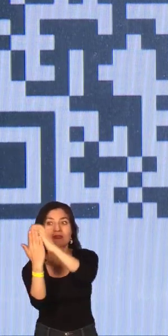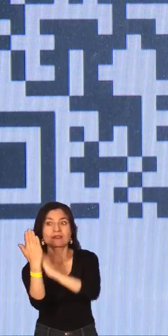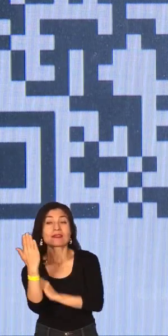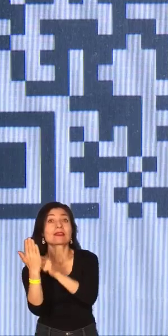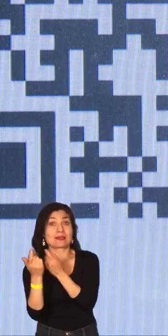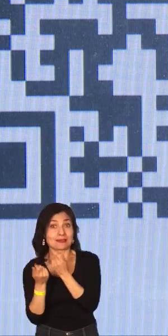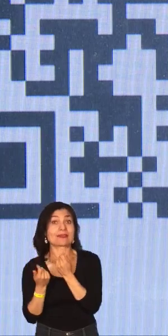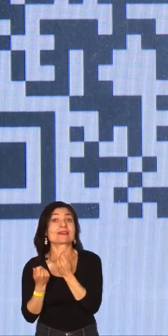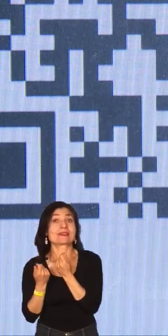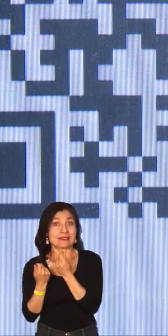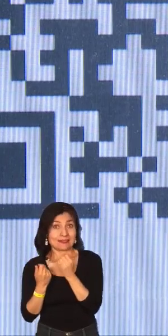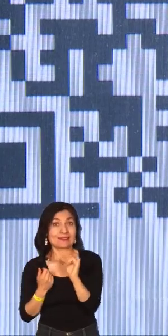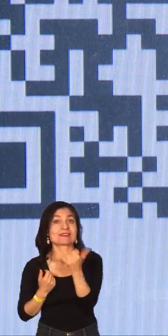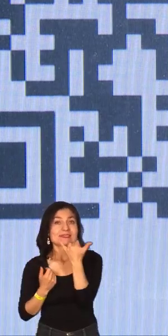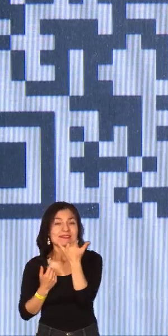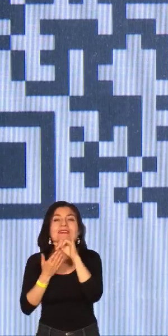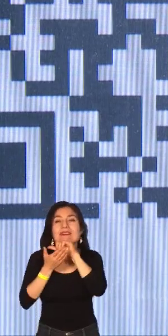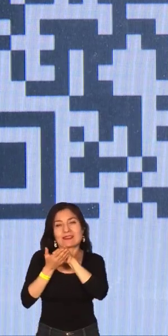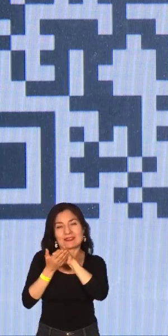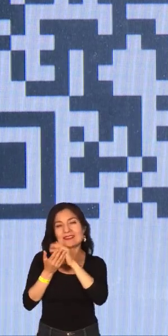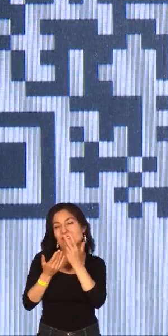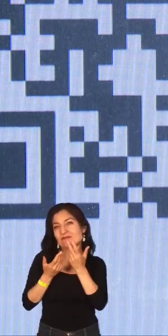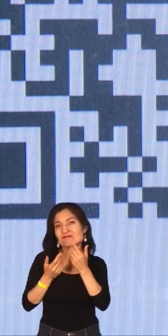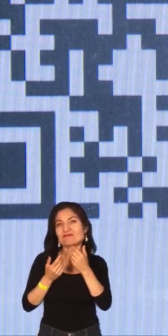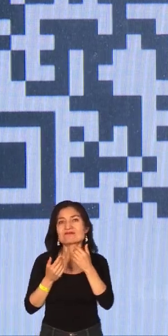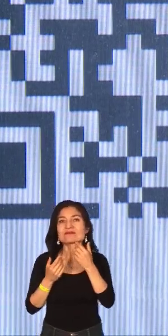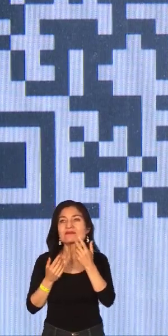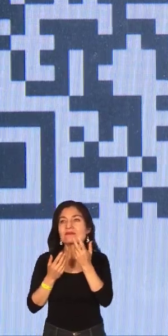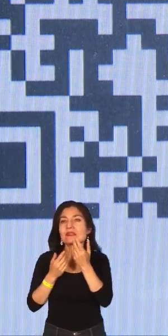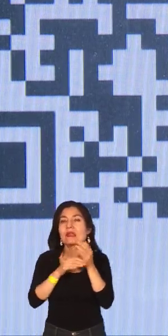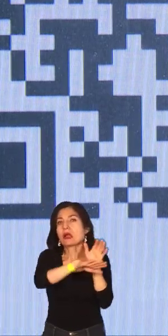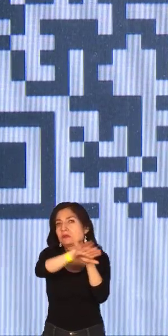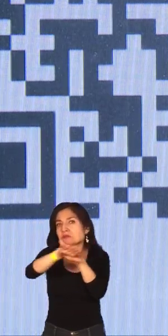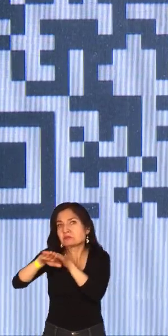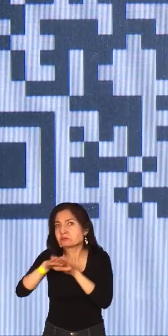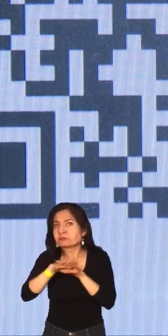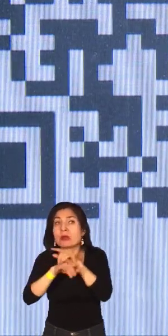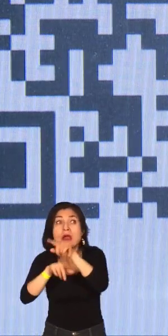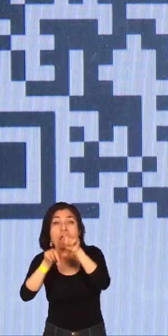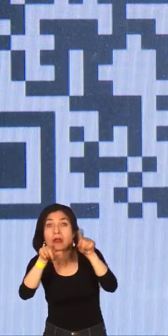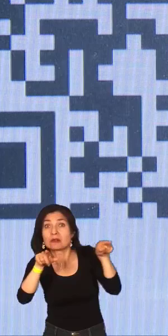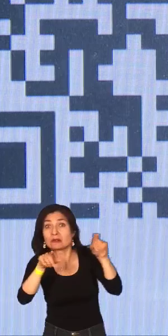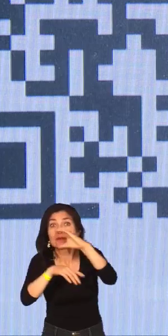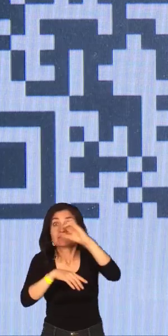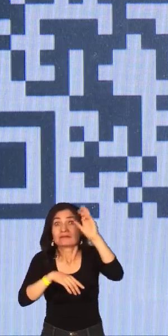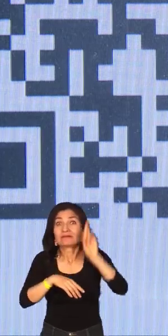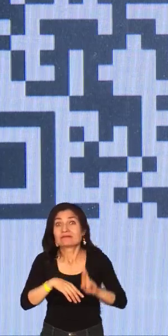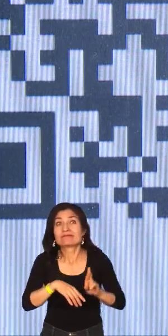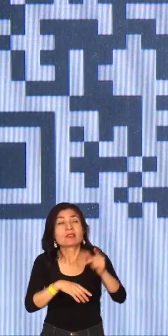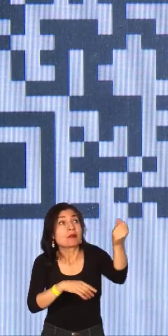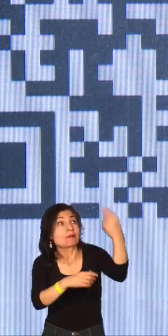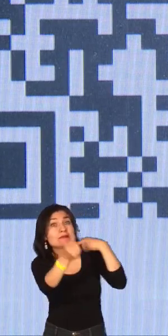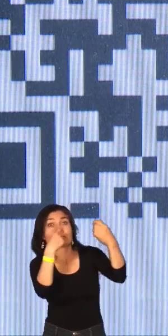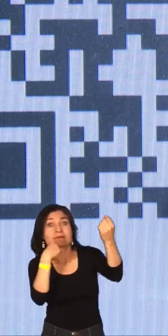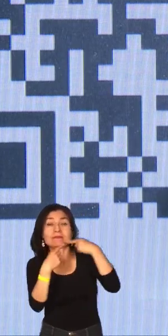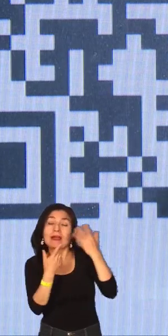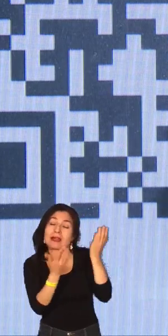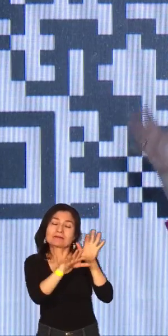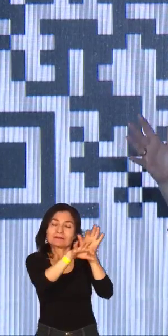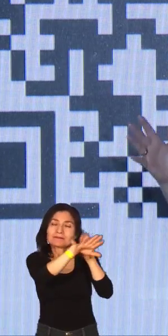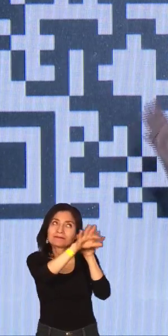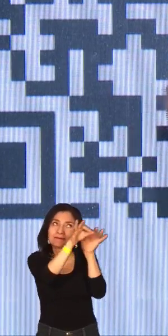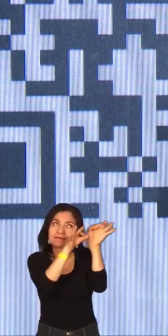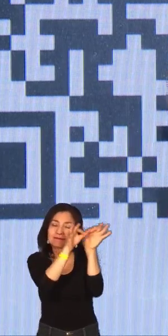su costo, ¿verdad? Entonces, lo que nosotros le decimos a los destinos que nos han preguntado, por ejemplo, en Costa Rica es,